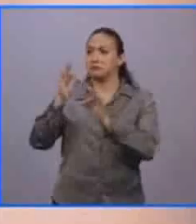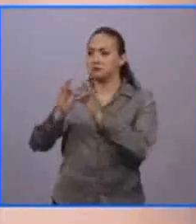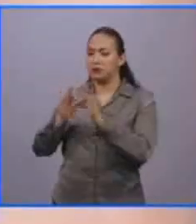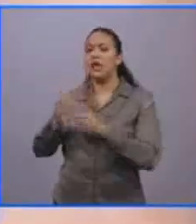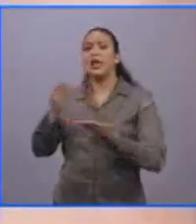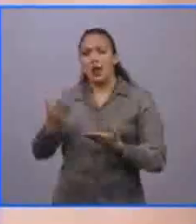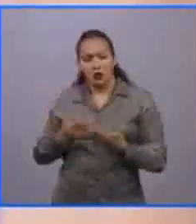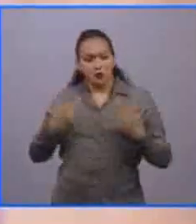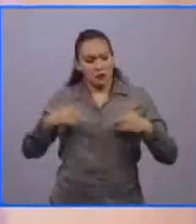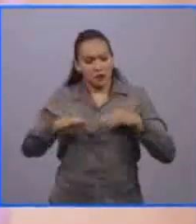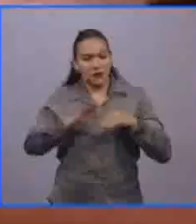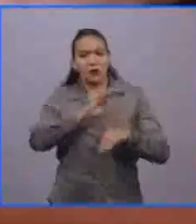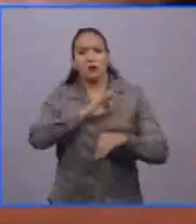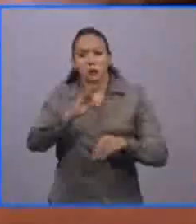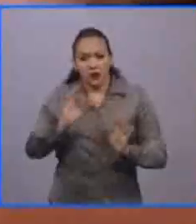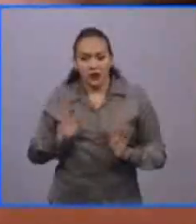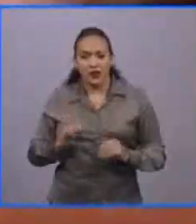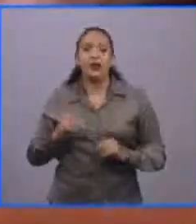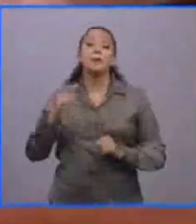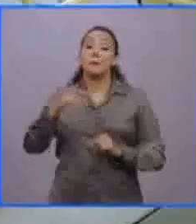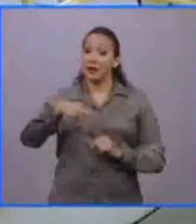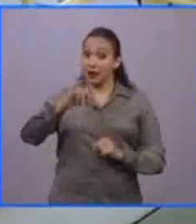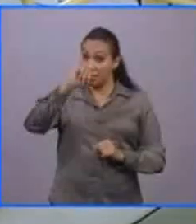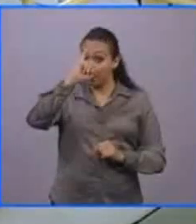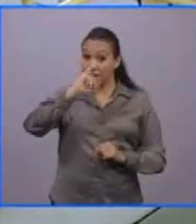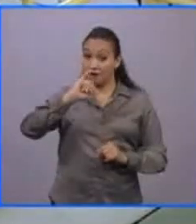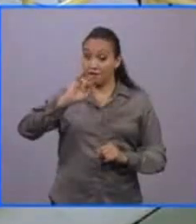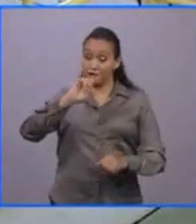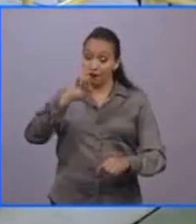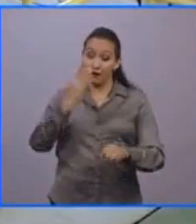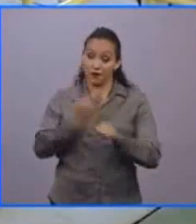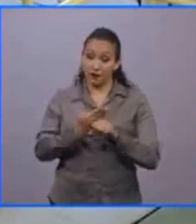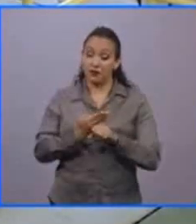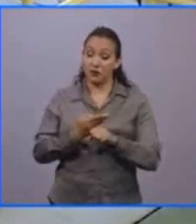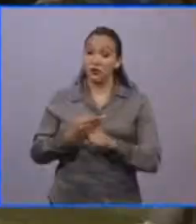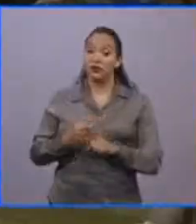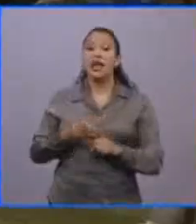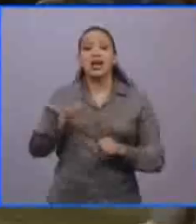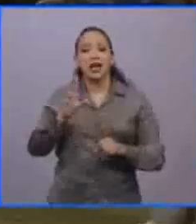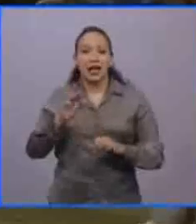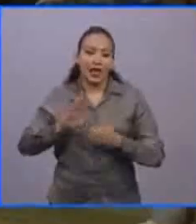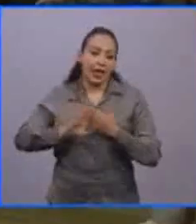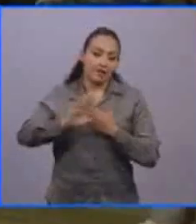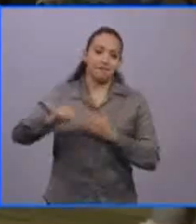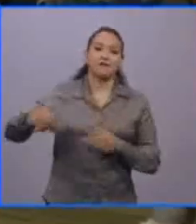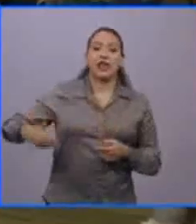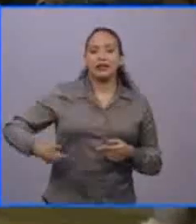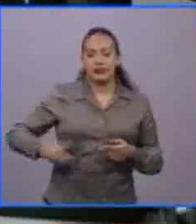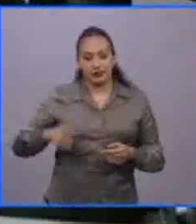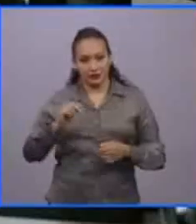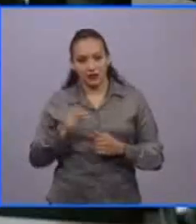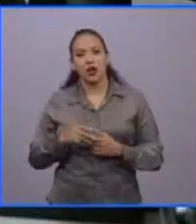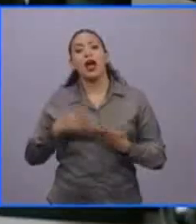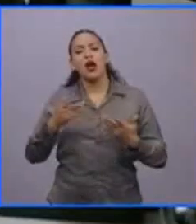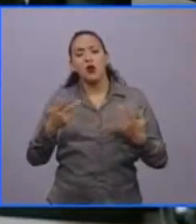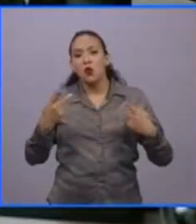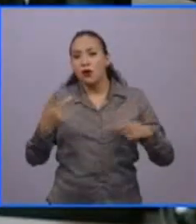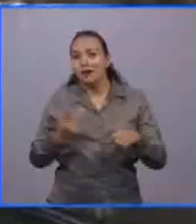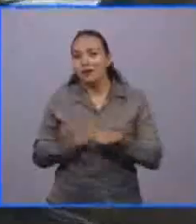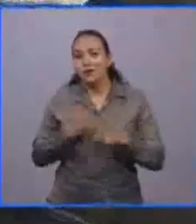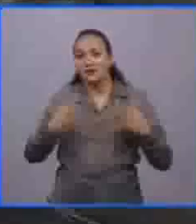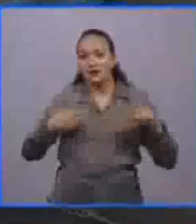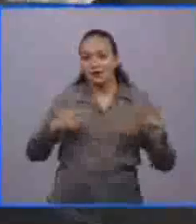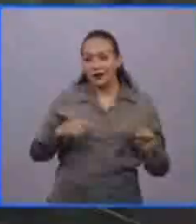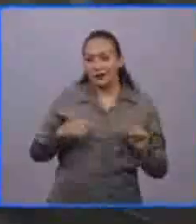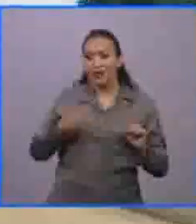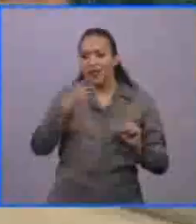la autoridad laboral estará en condiciones de distribuir las cargas probatorias correspondientes conforme al principio de quien afirma está